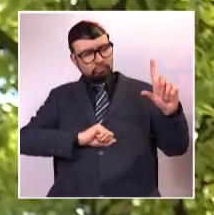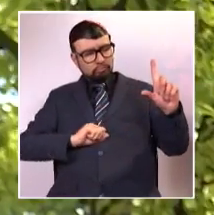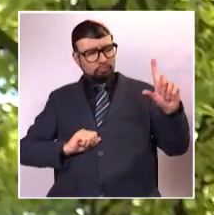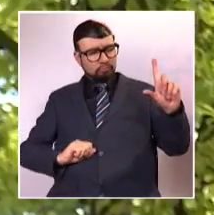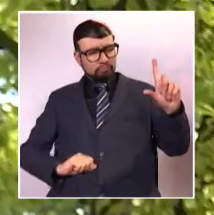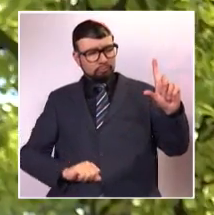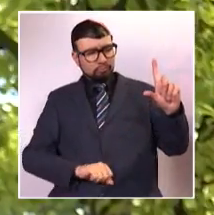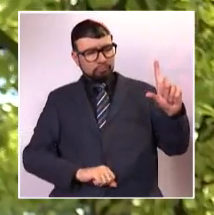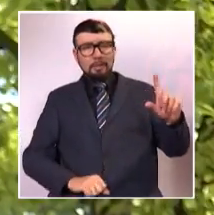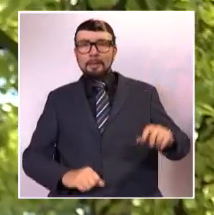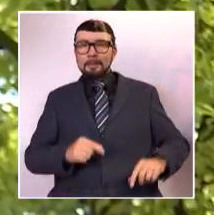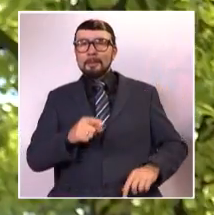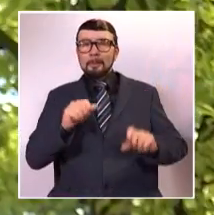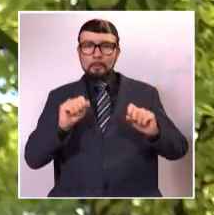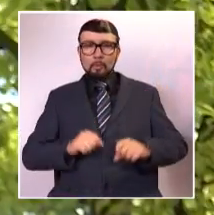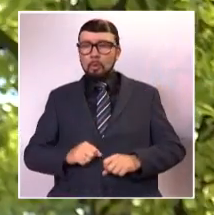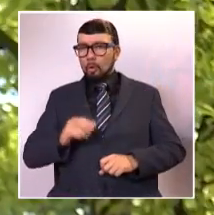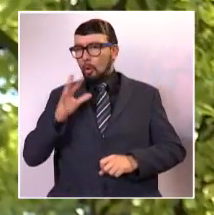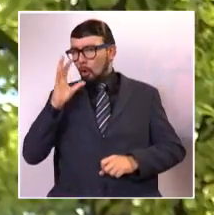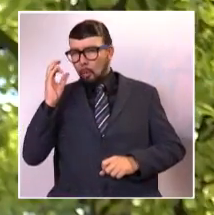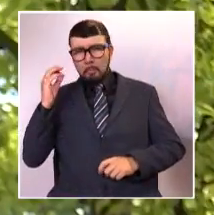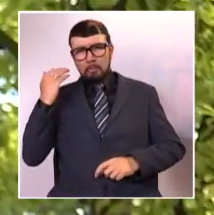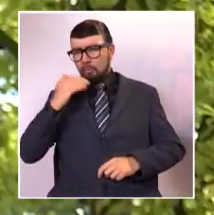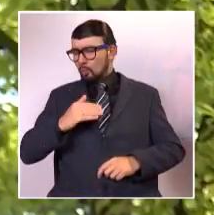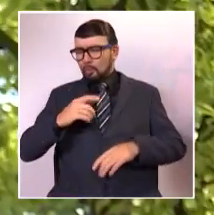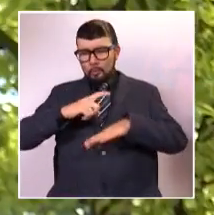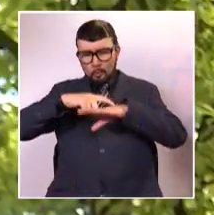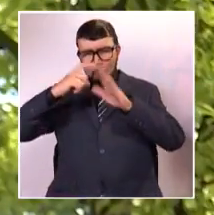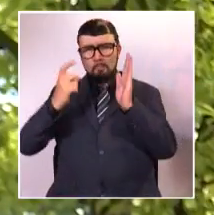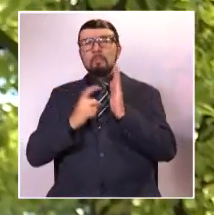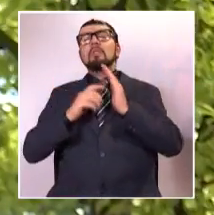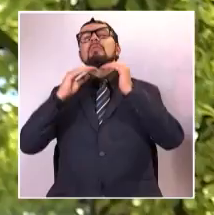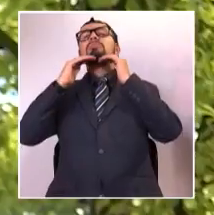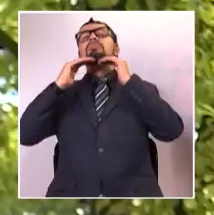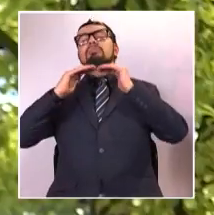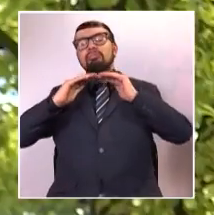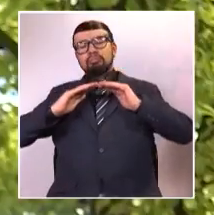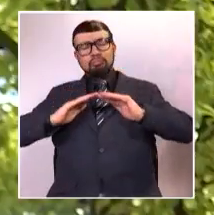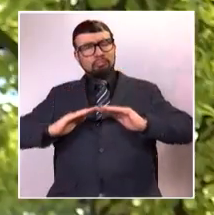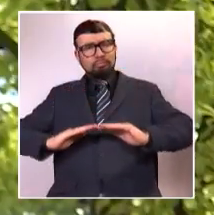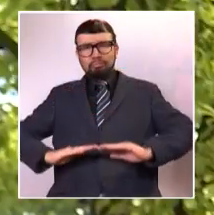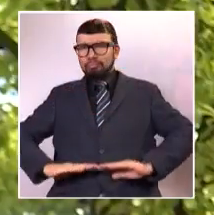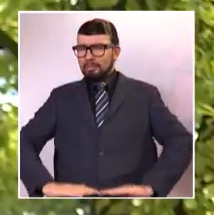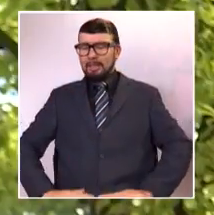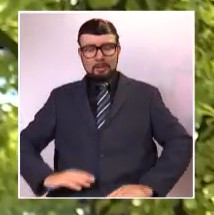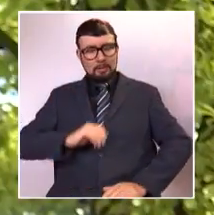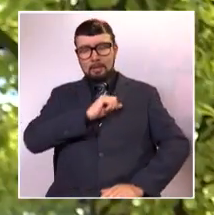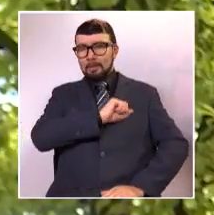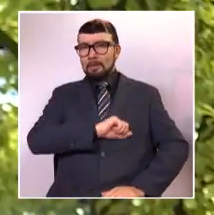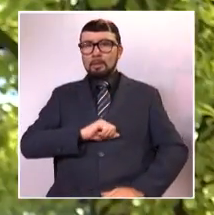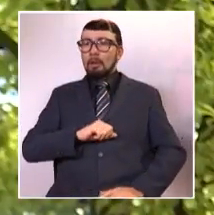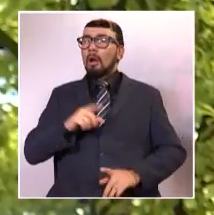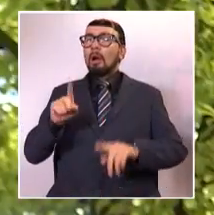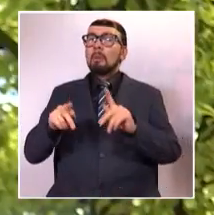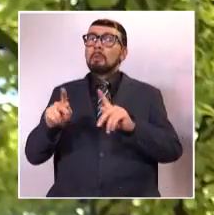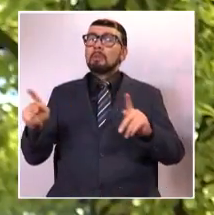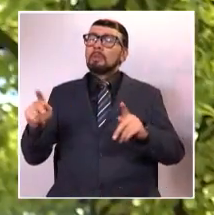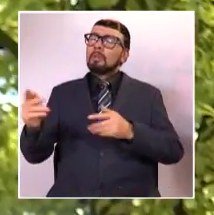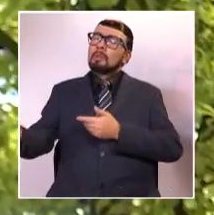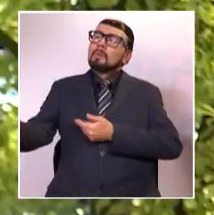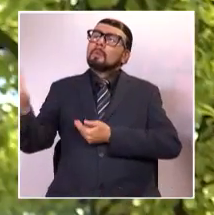hacia los testículos en el hombre y hacia la mujer en la pelvis, puesto que a nosotros nos llegan muchos pacientes de pronto con